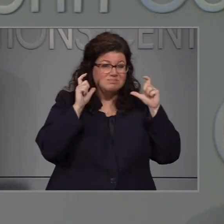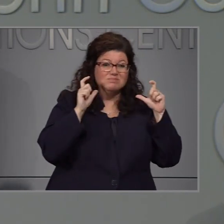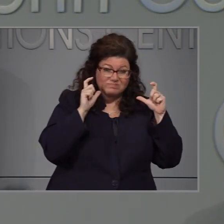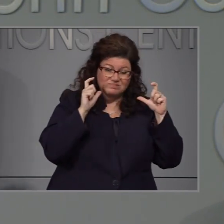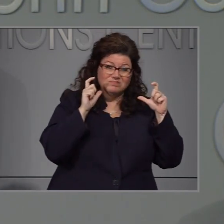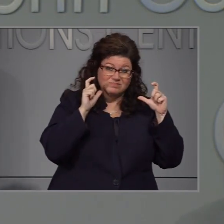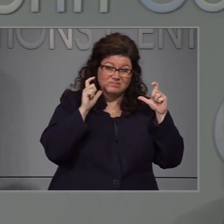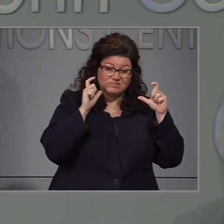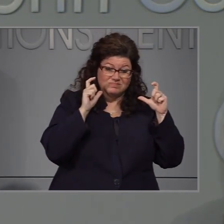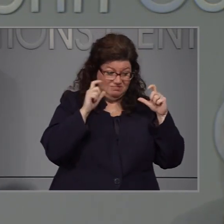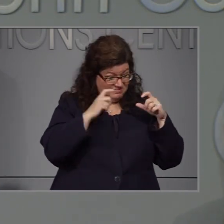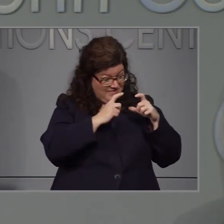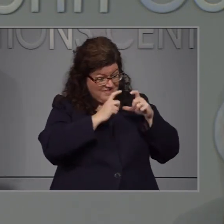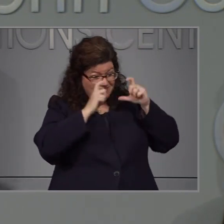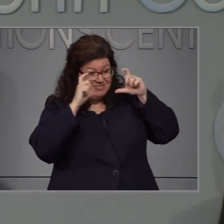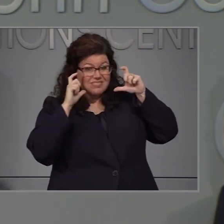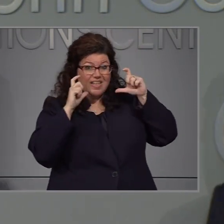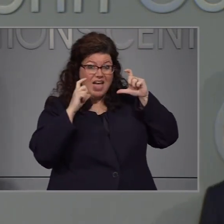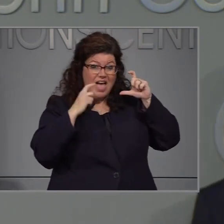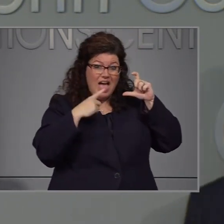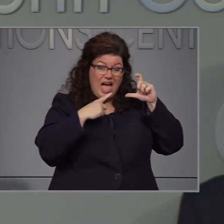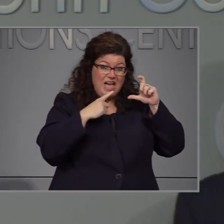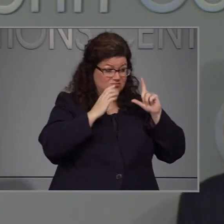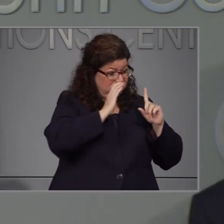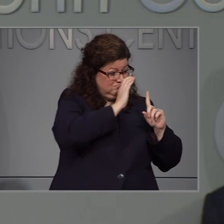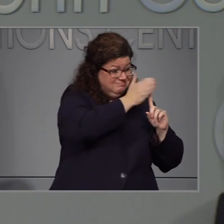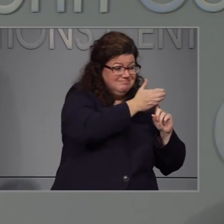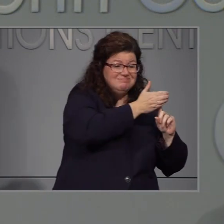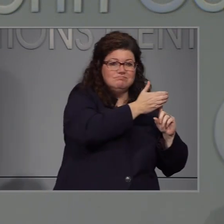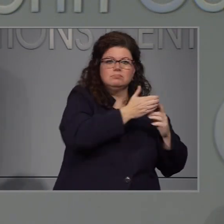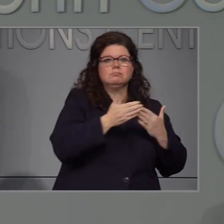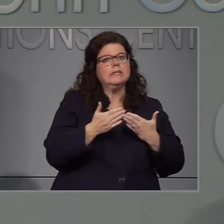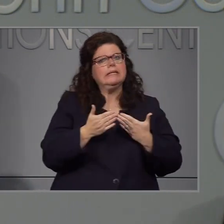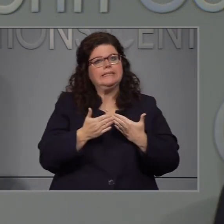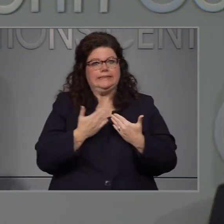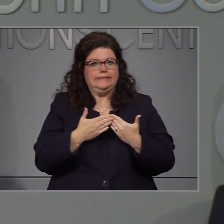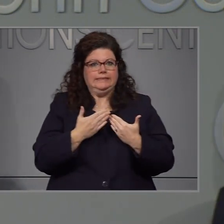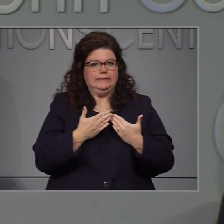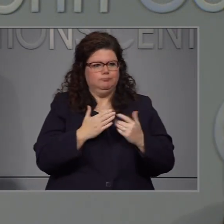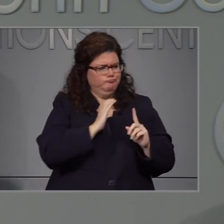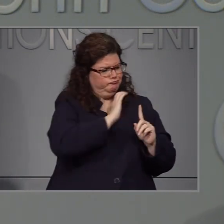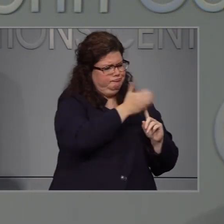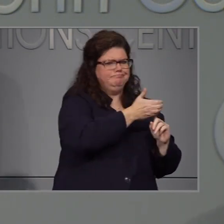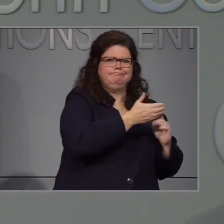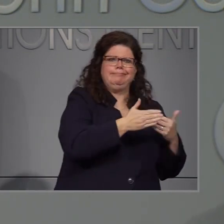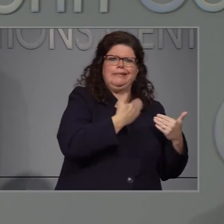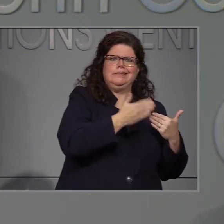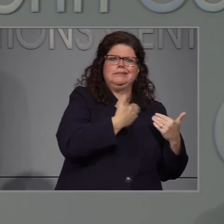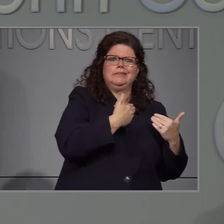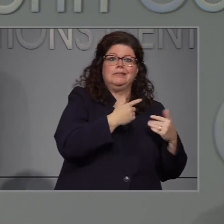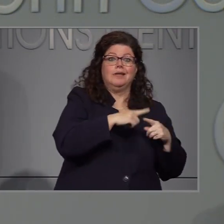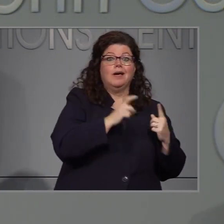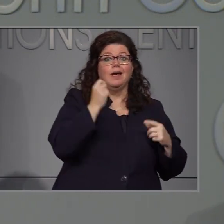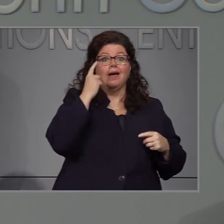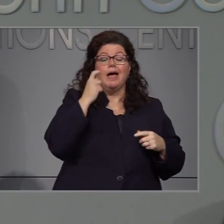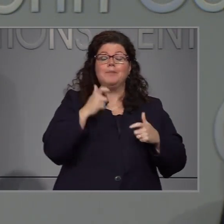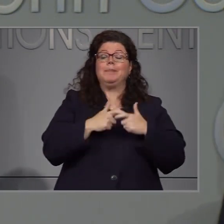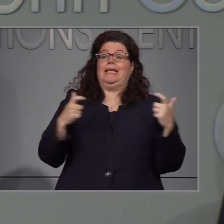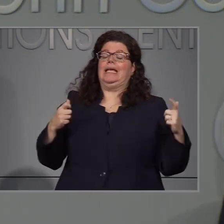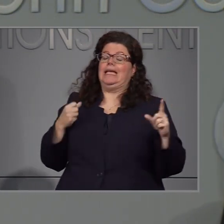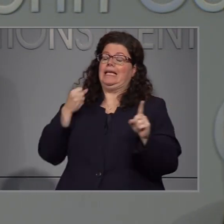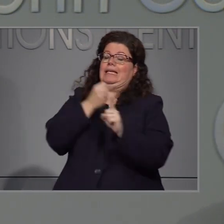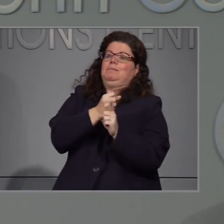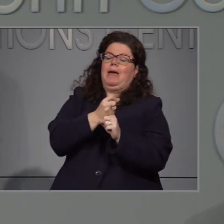esta advertencia. Usen un cubrebocas. Es algo fácil que puede tener un gran impacto